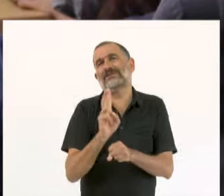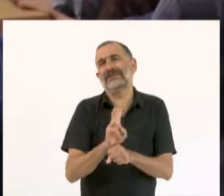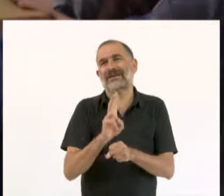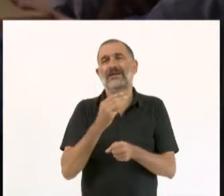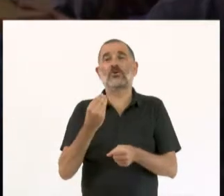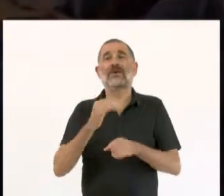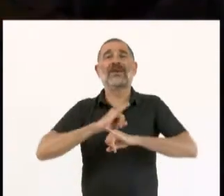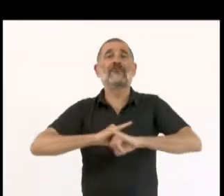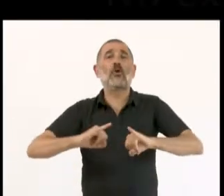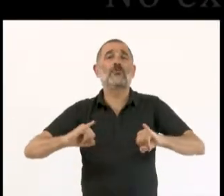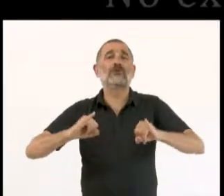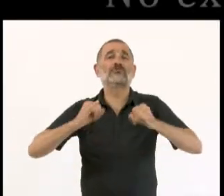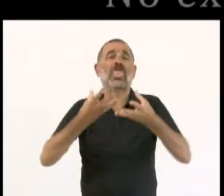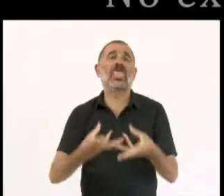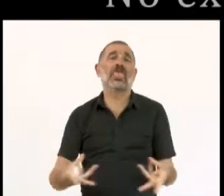para siempre.